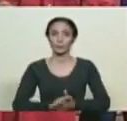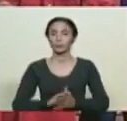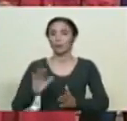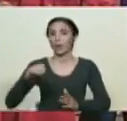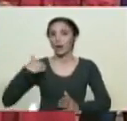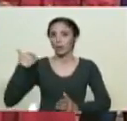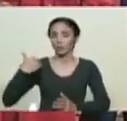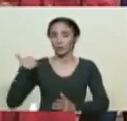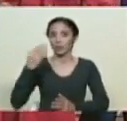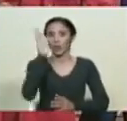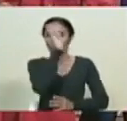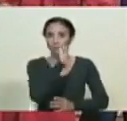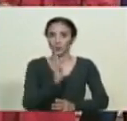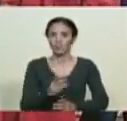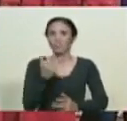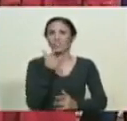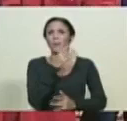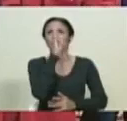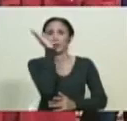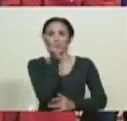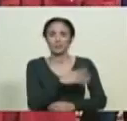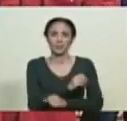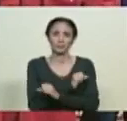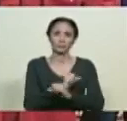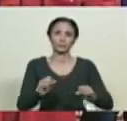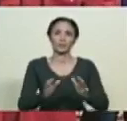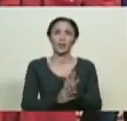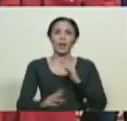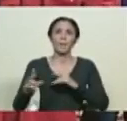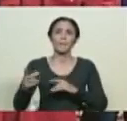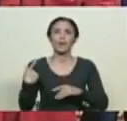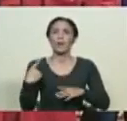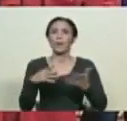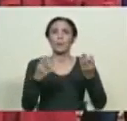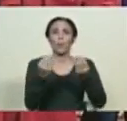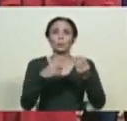Argentina, Brasil, dígame usted Brasil, Paraguay, Panamá,